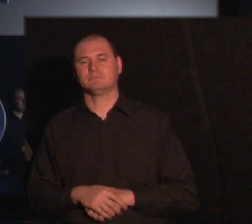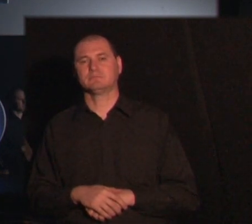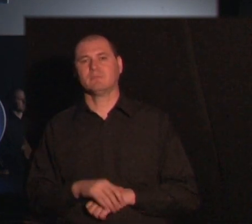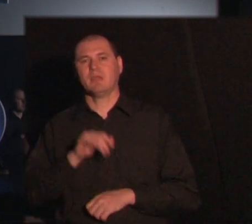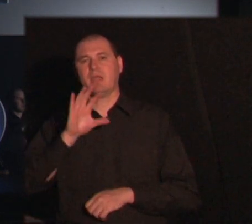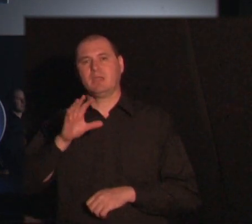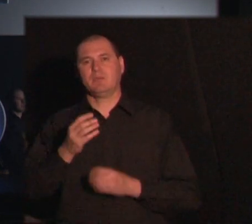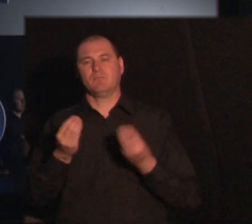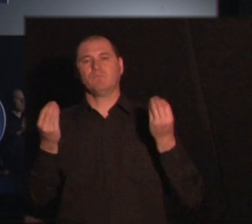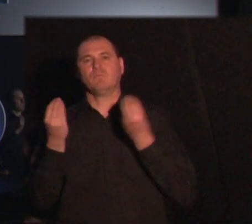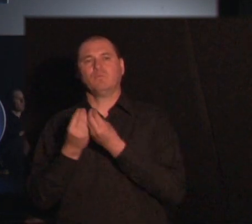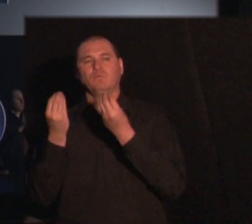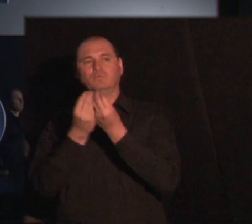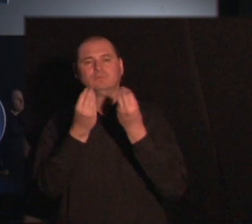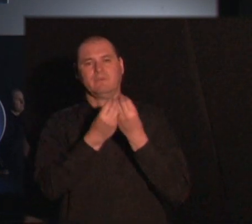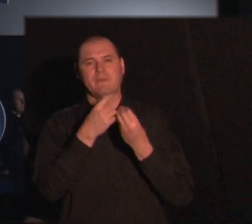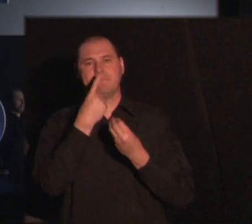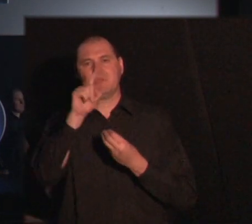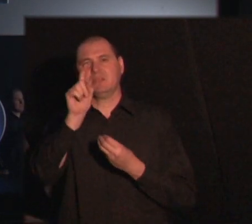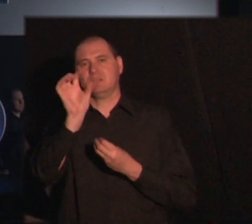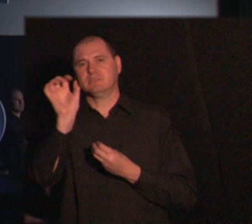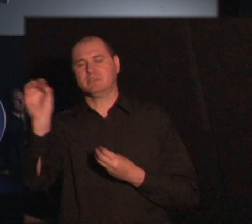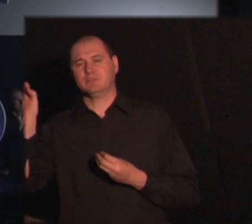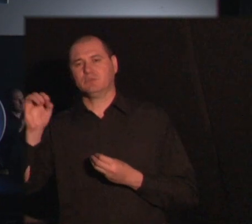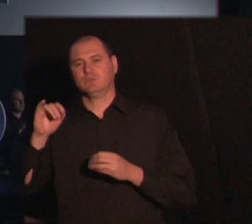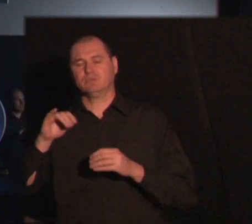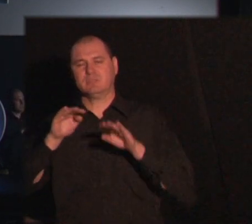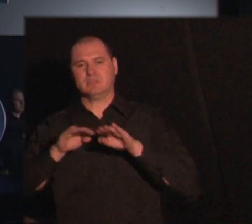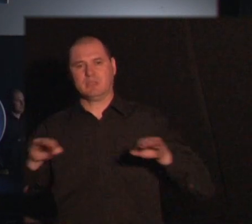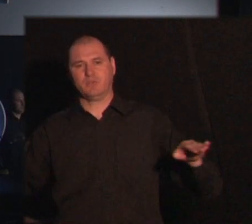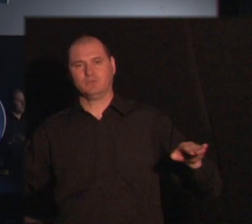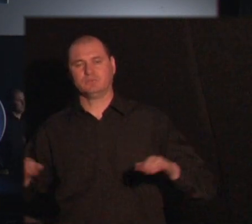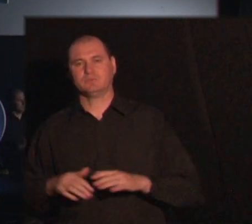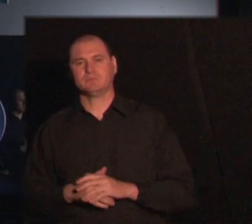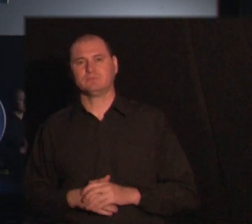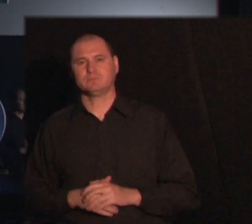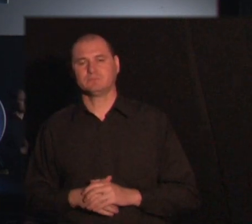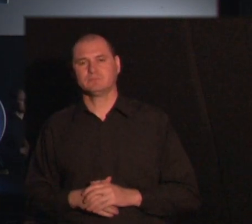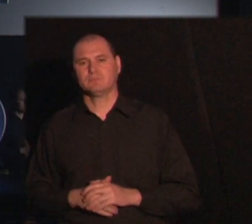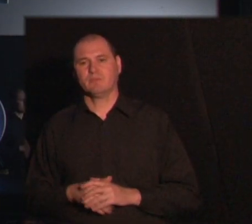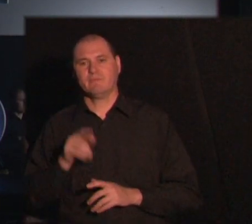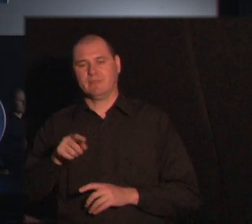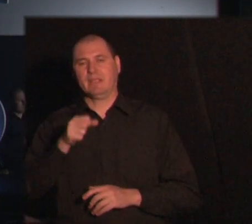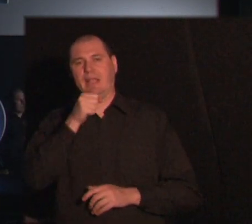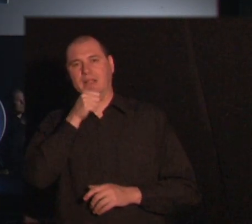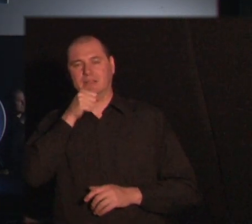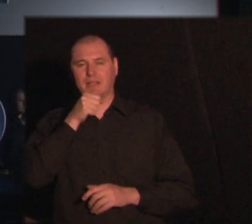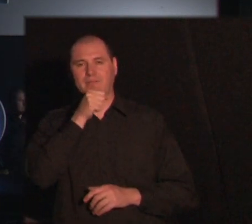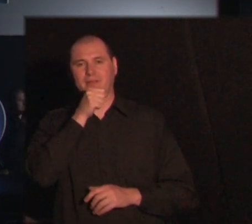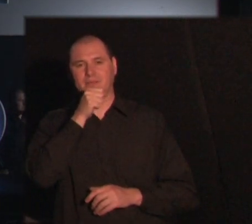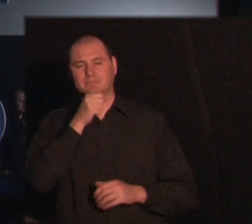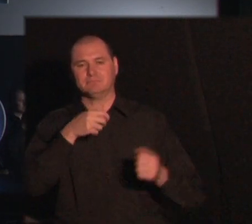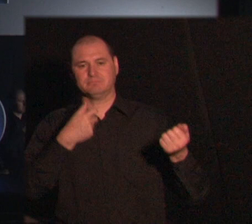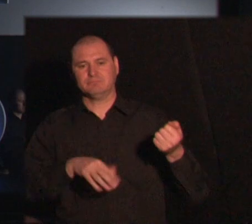ahí crecieron muchas cosas. Había 1.600 niños en las horas felices, donde Brígida cantaba,